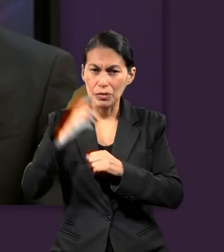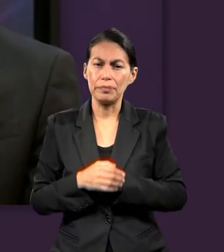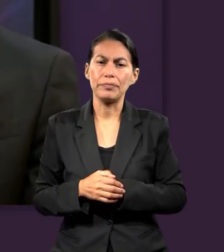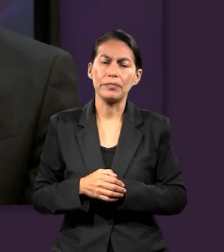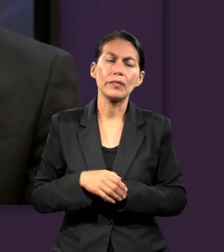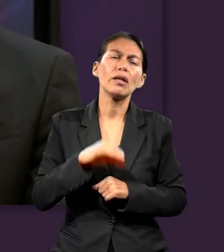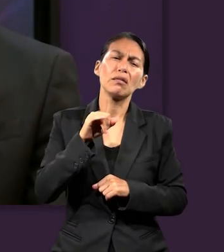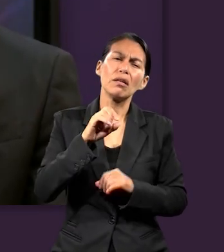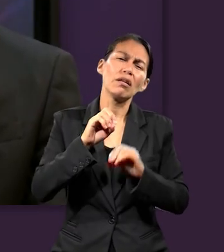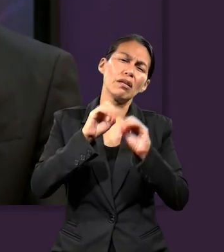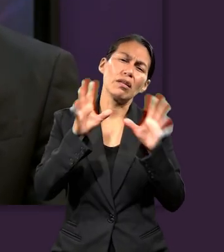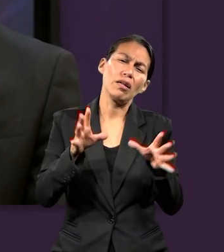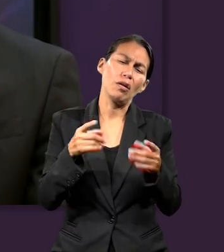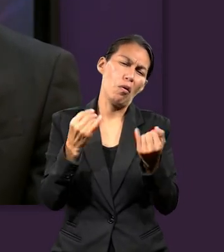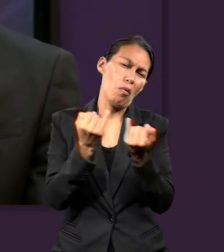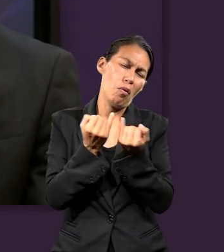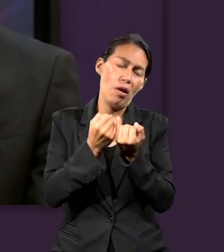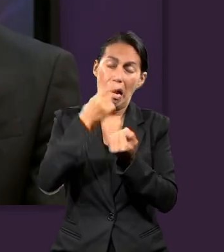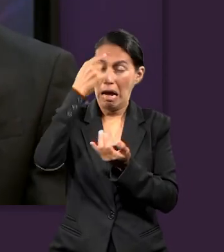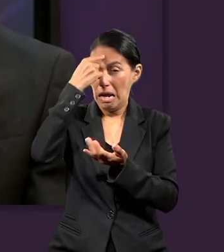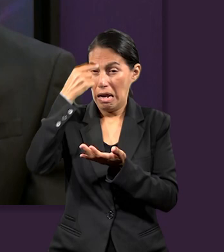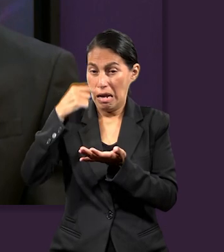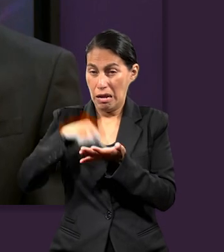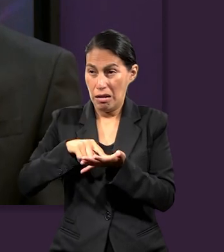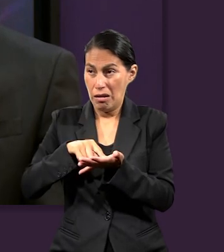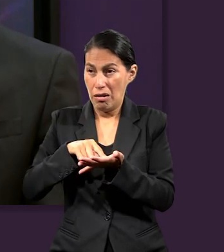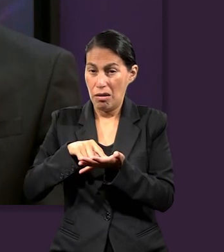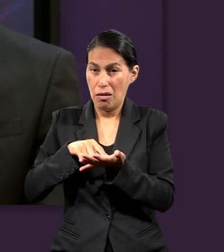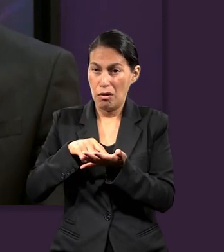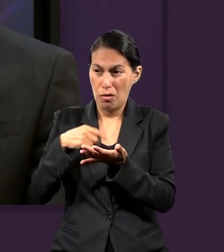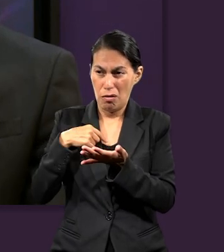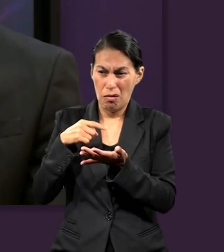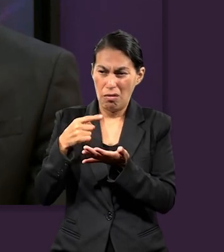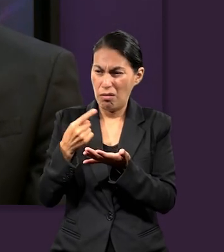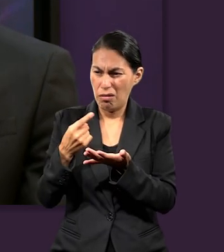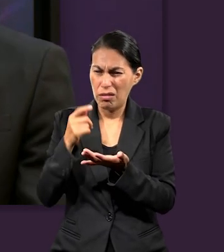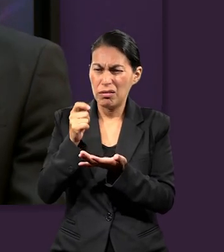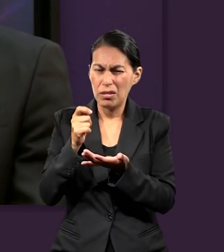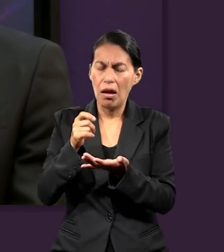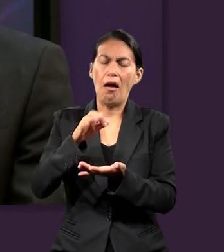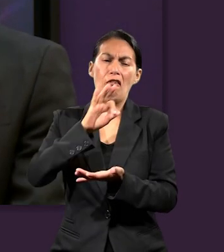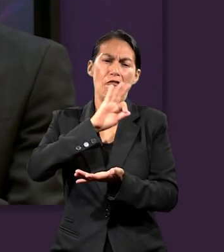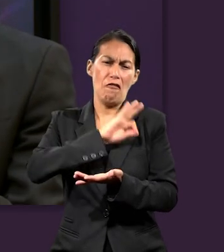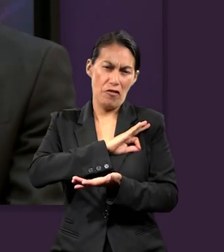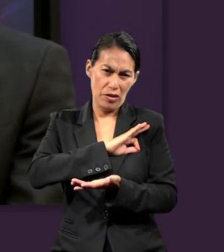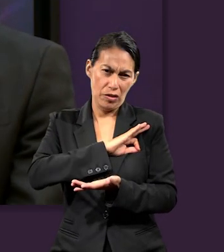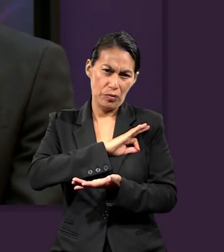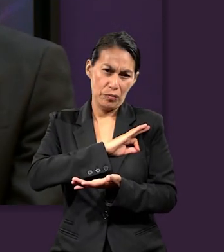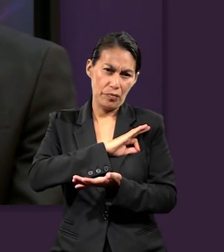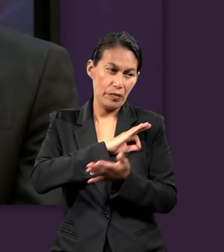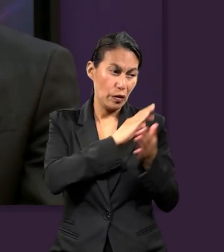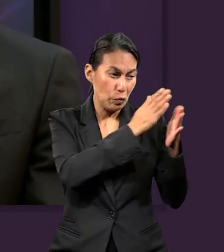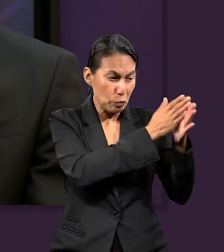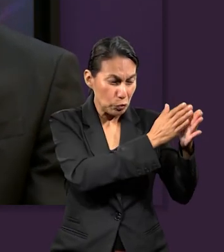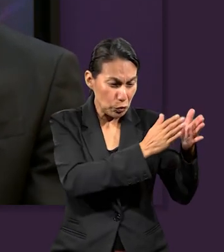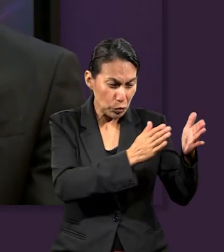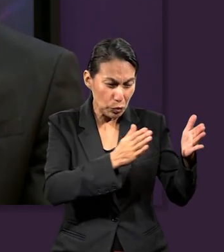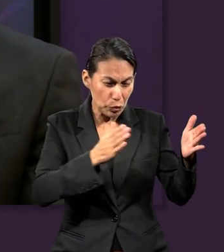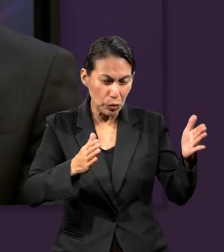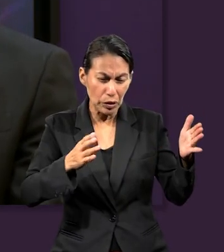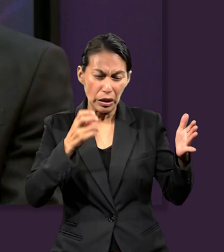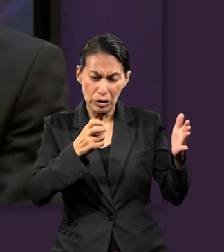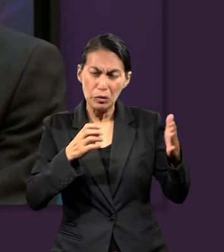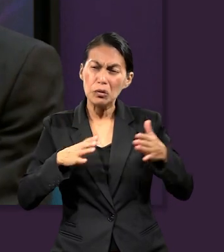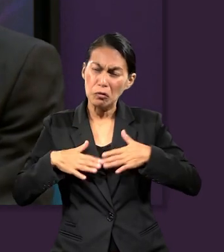Por fe creo que aquí entra la fe no solamente este el confiar en la historia y en todo lo que nos trae sino la fe